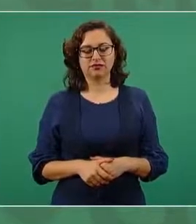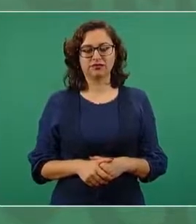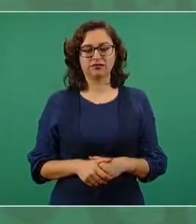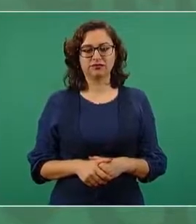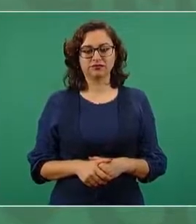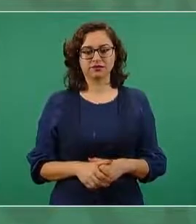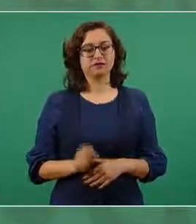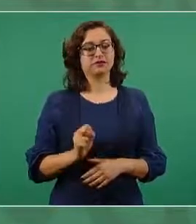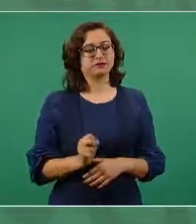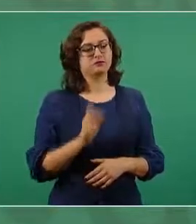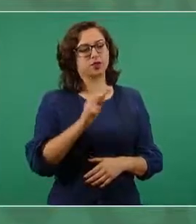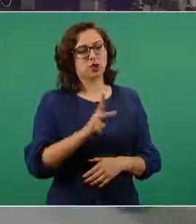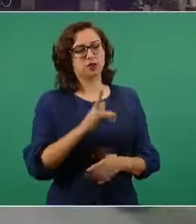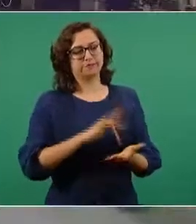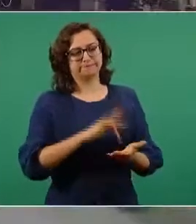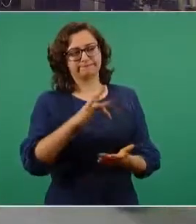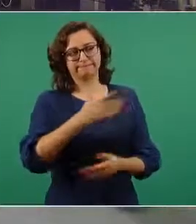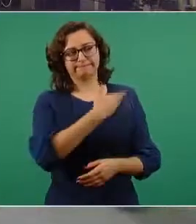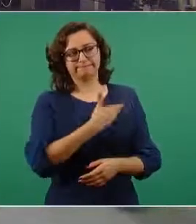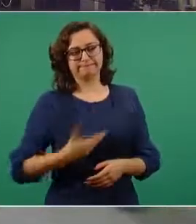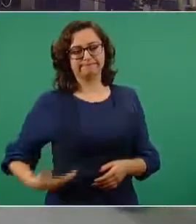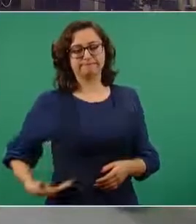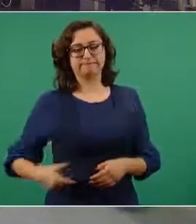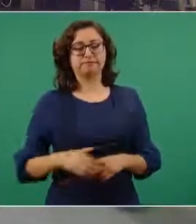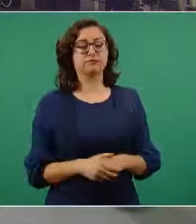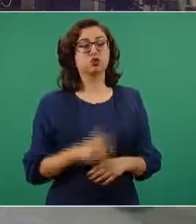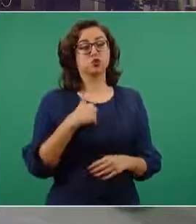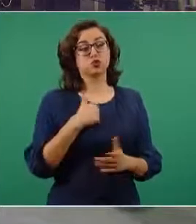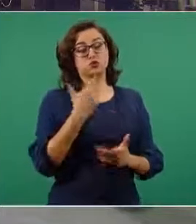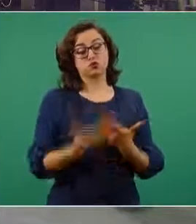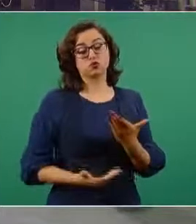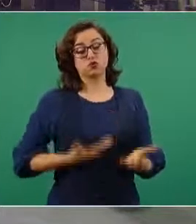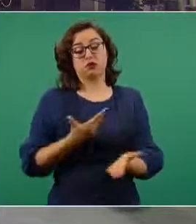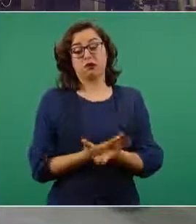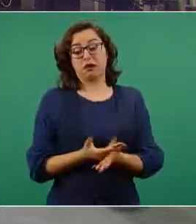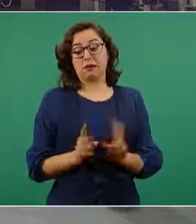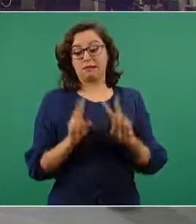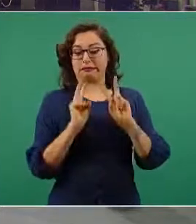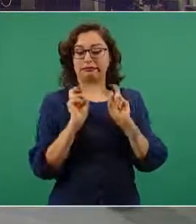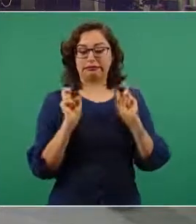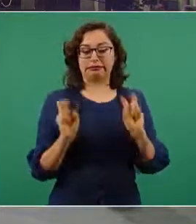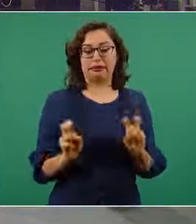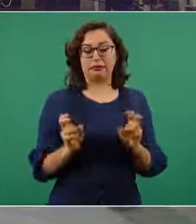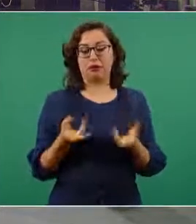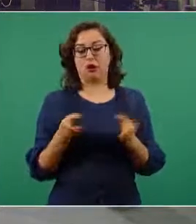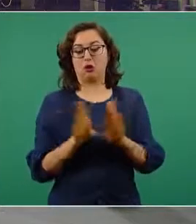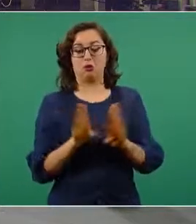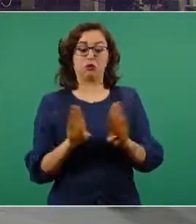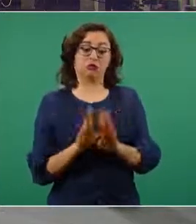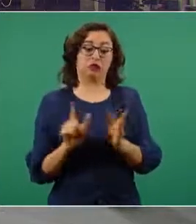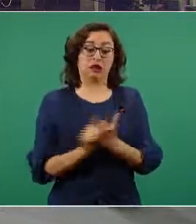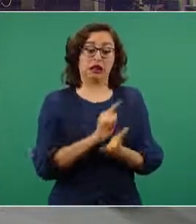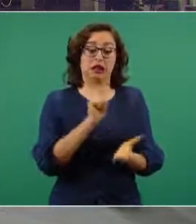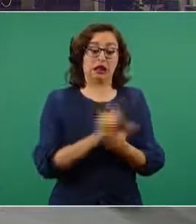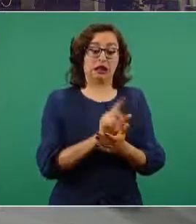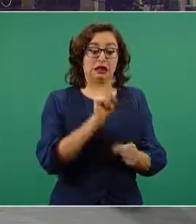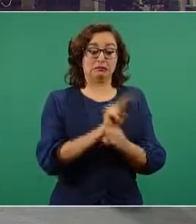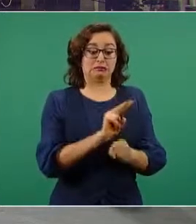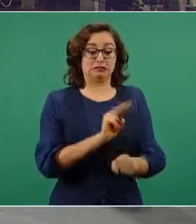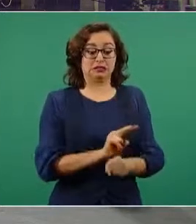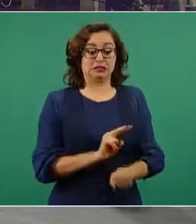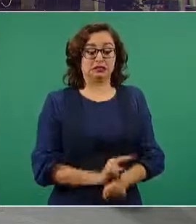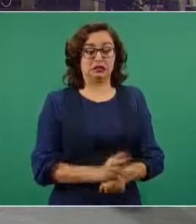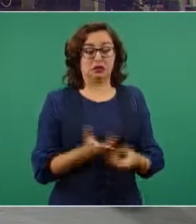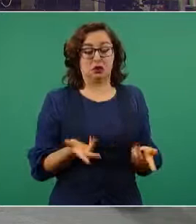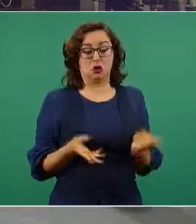Ok, gracias, presidente. Yo lo planteaba más en el órgano, en el sentido legal, o sea, la herramienta sí. que ustedes